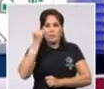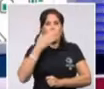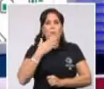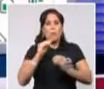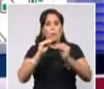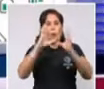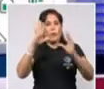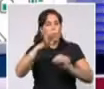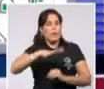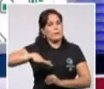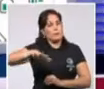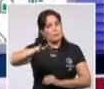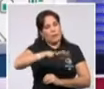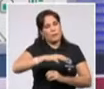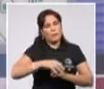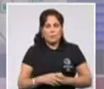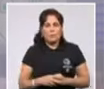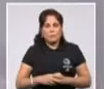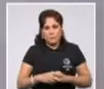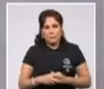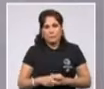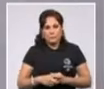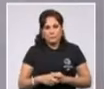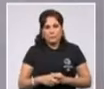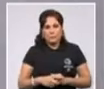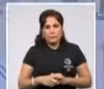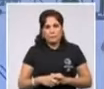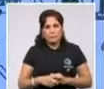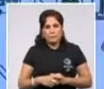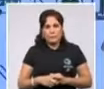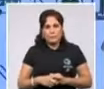para Ahmed Velázquez. Adelante.